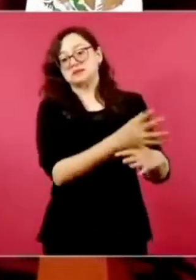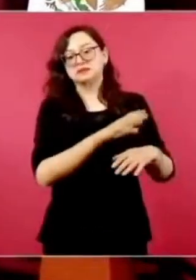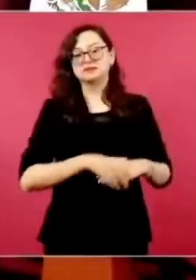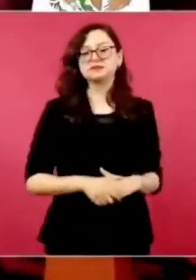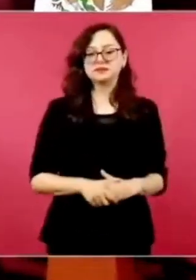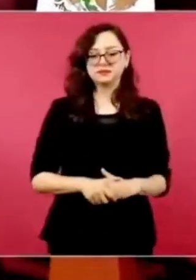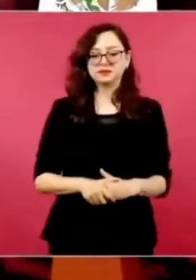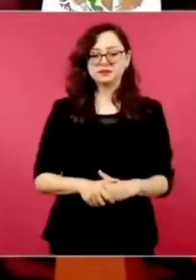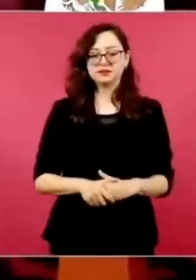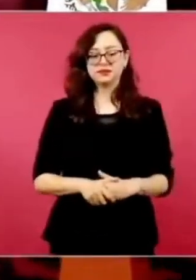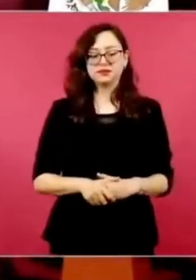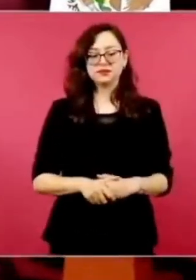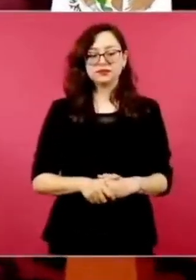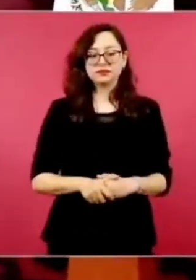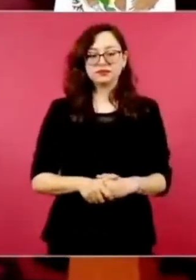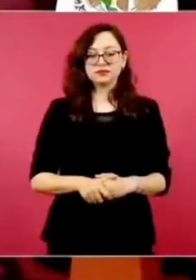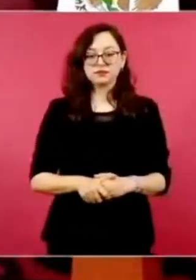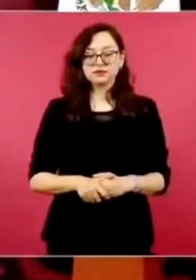Pero también,